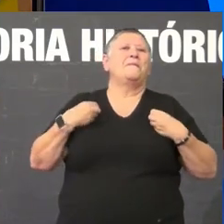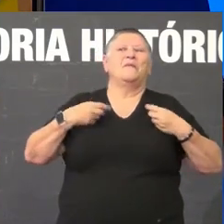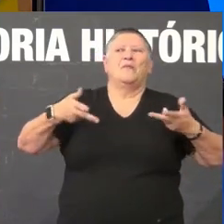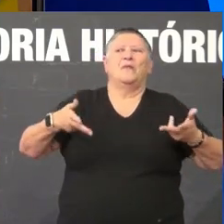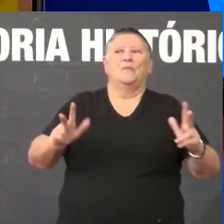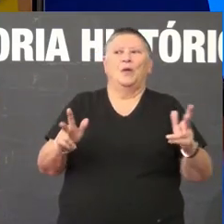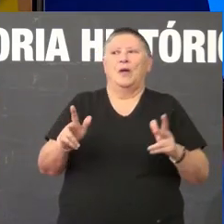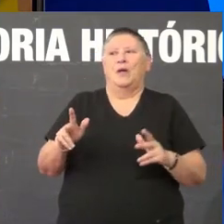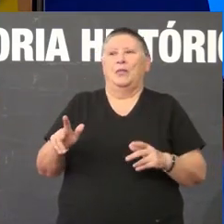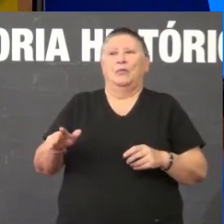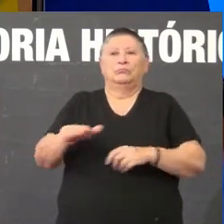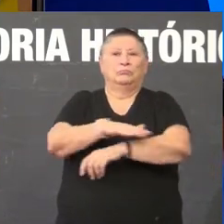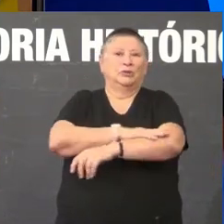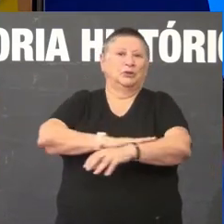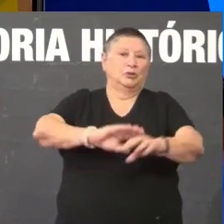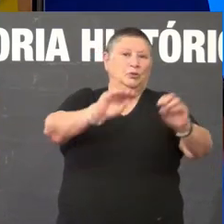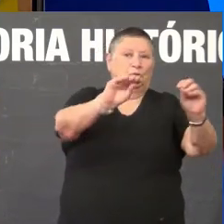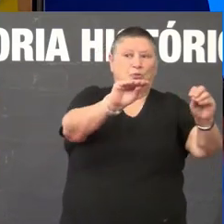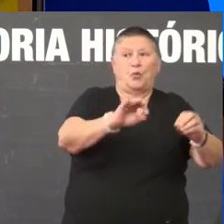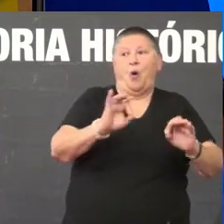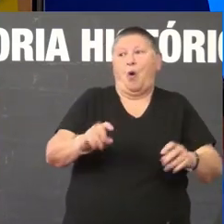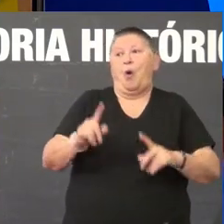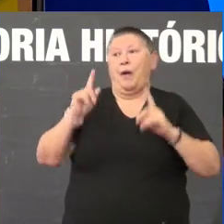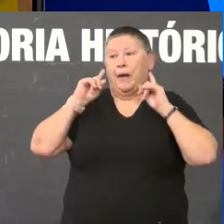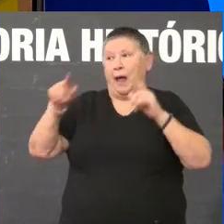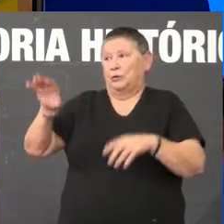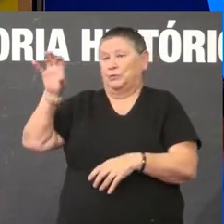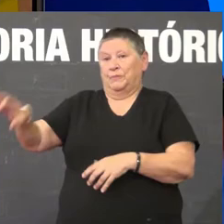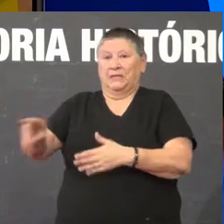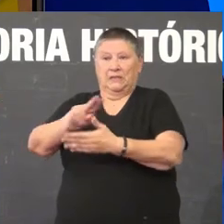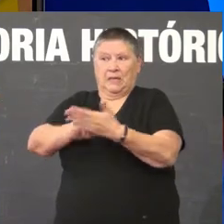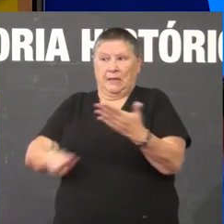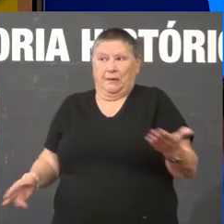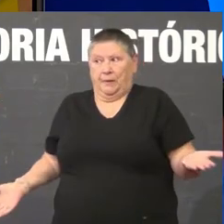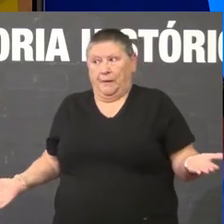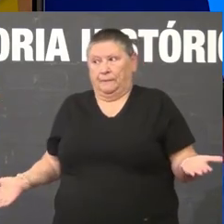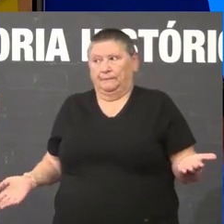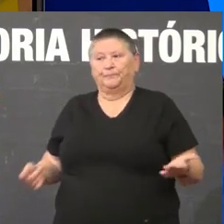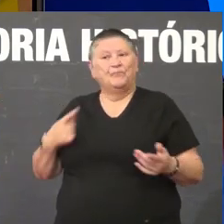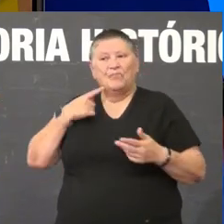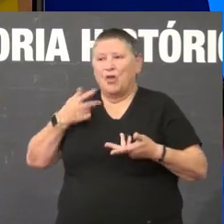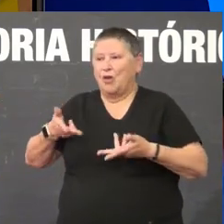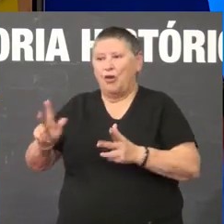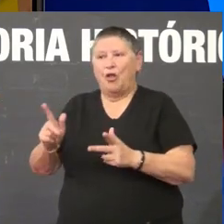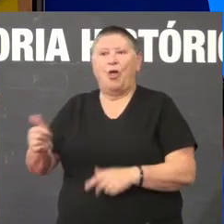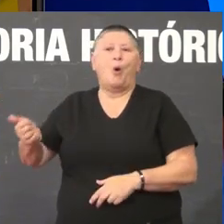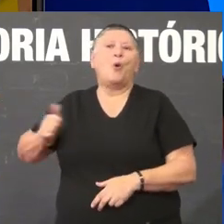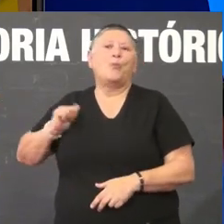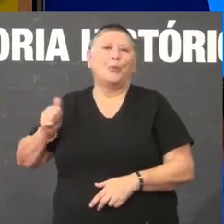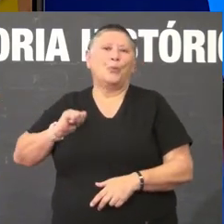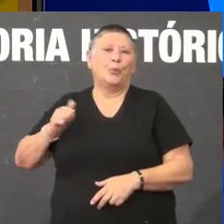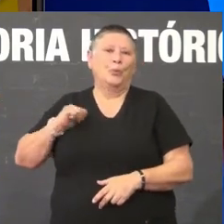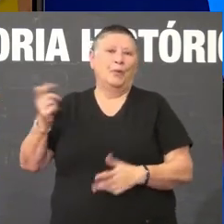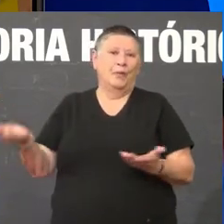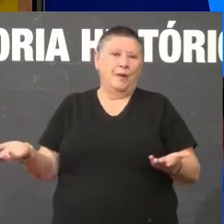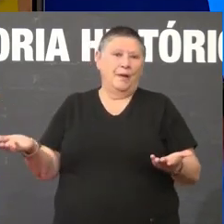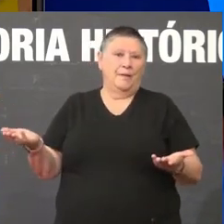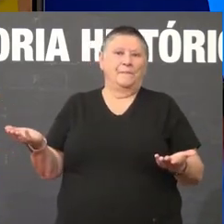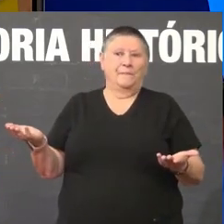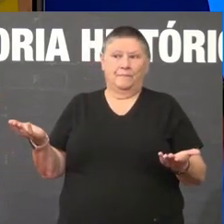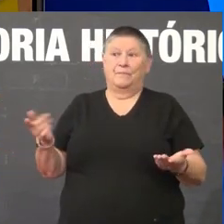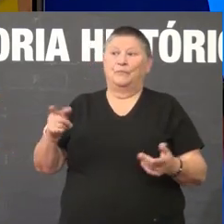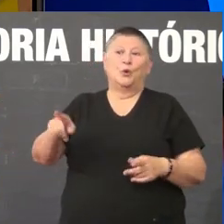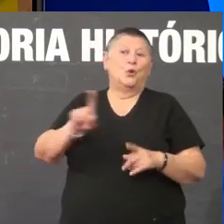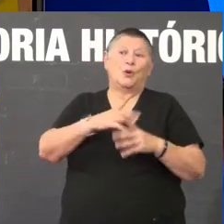do seu Estado, ou no caso de Galicia, do seu país. Non está dando esa oportunidade. Polo tanto, nin é